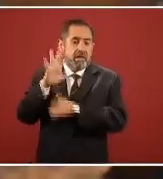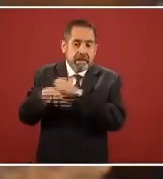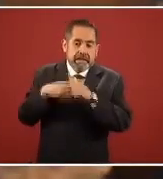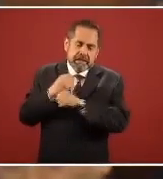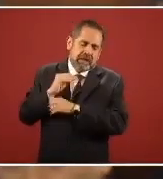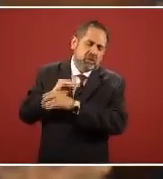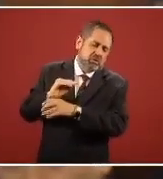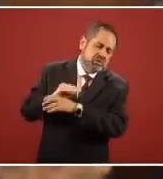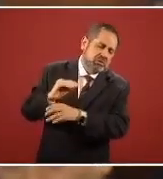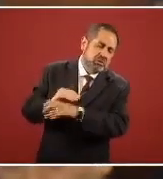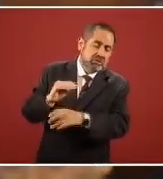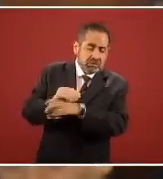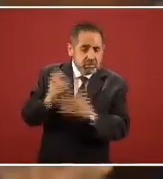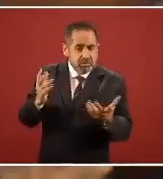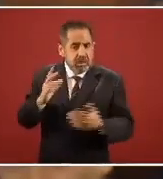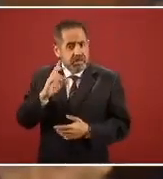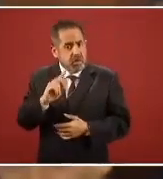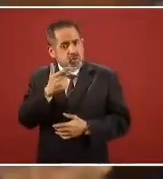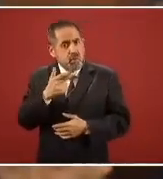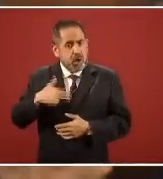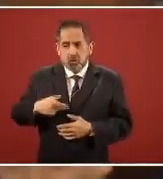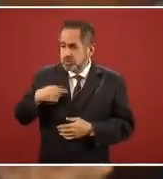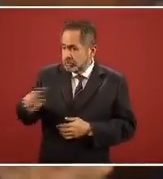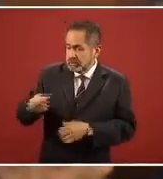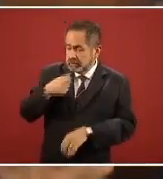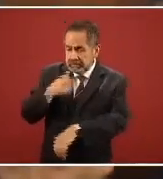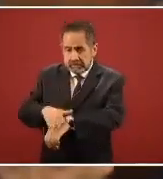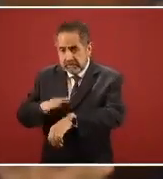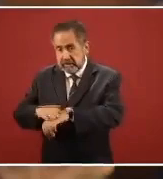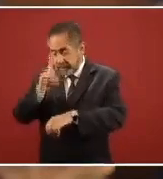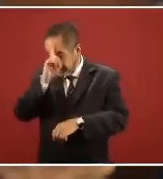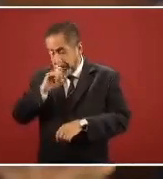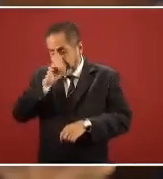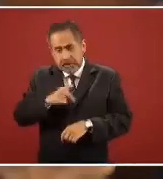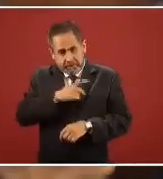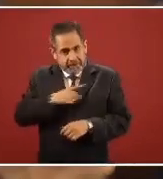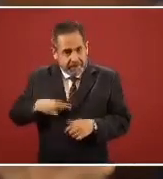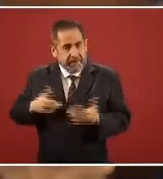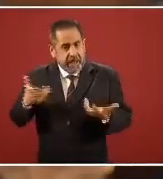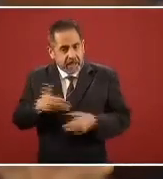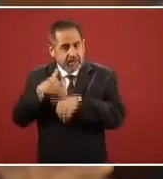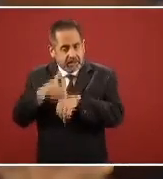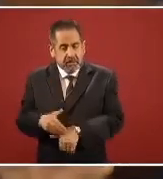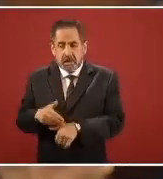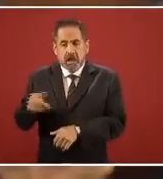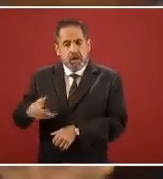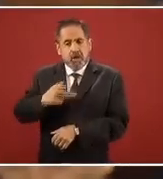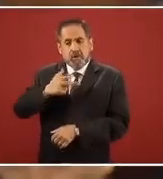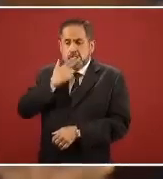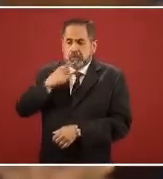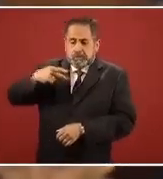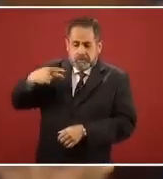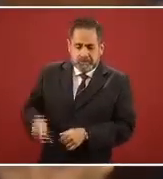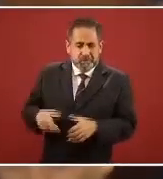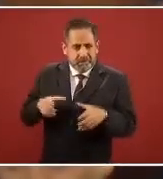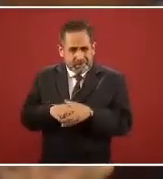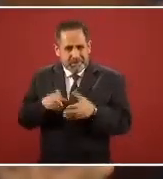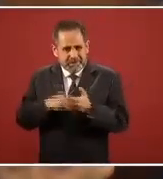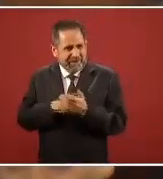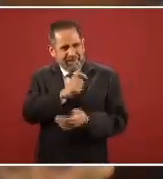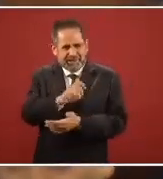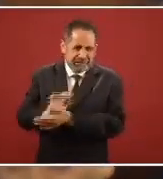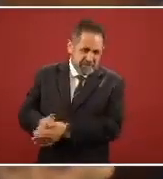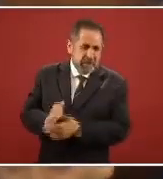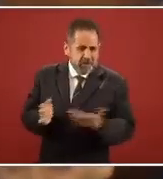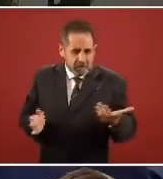una recomendación de derechos humanos para respetar una tradición indígena milenaria, que también es patrimonio intangible de la capital, es un tipo de